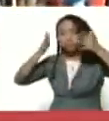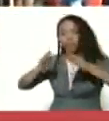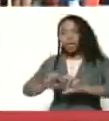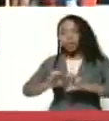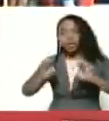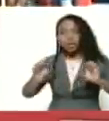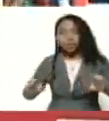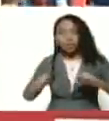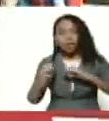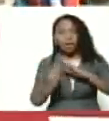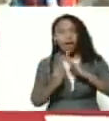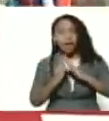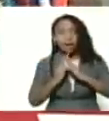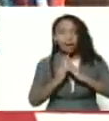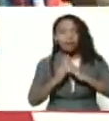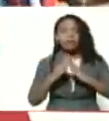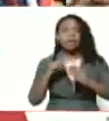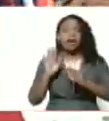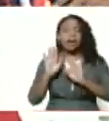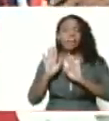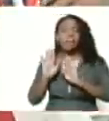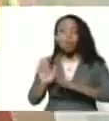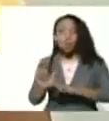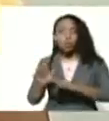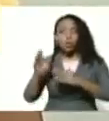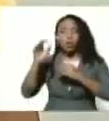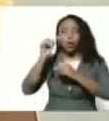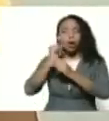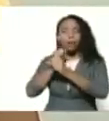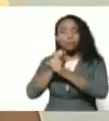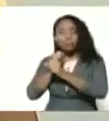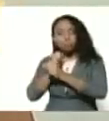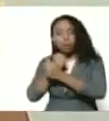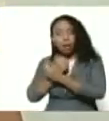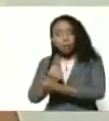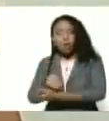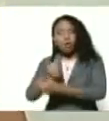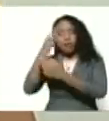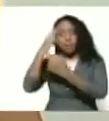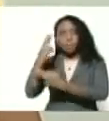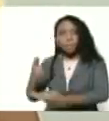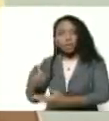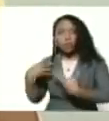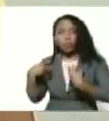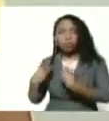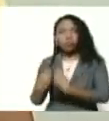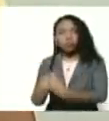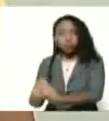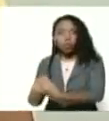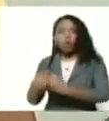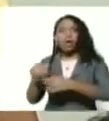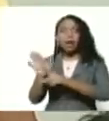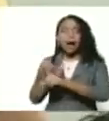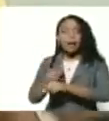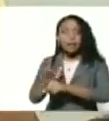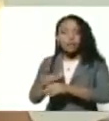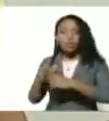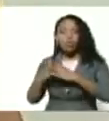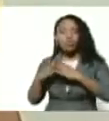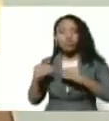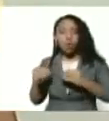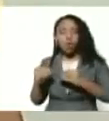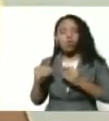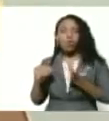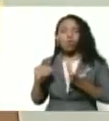la educación viene de casa, el respeto, el amor, el acompañamiento con cariño, lo que es la